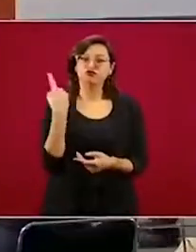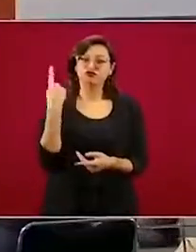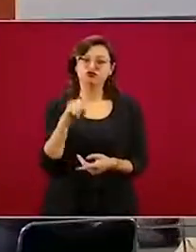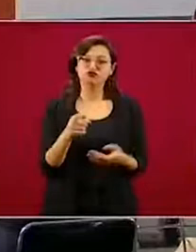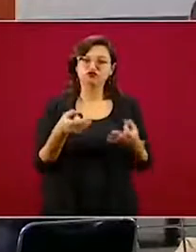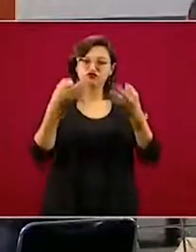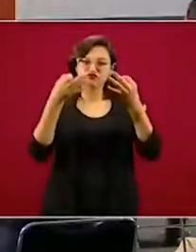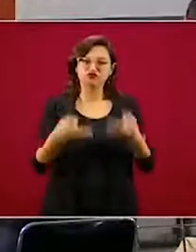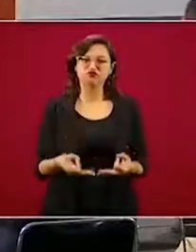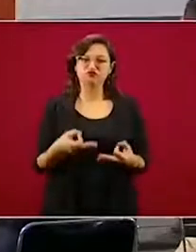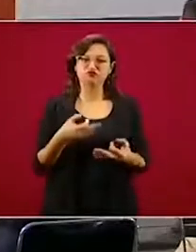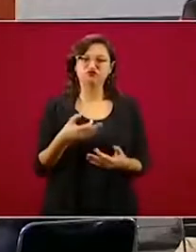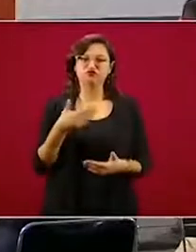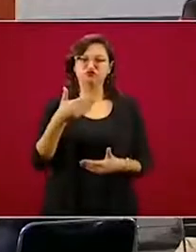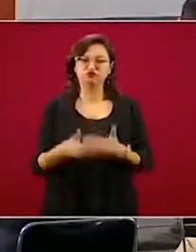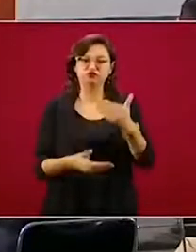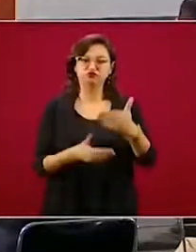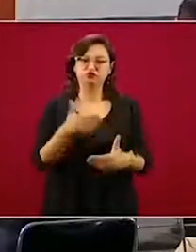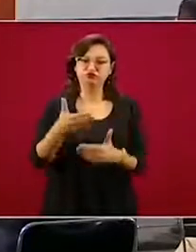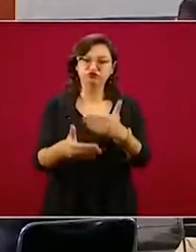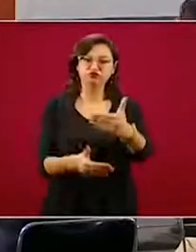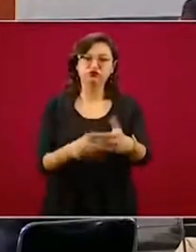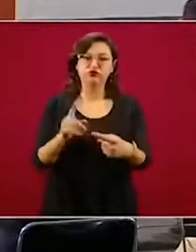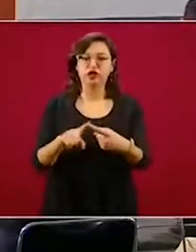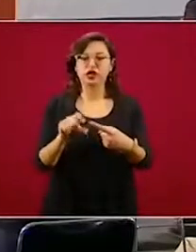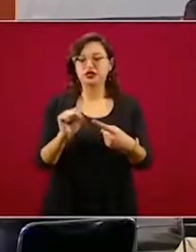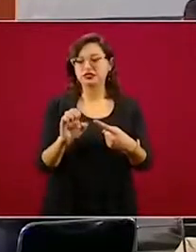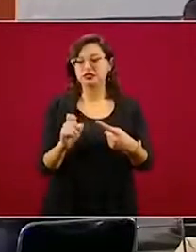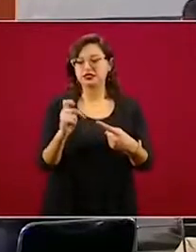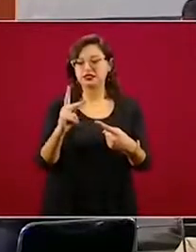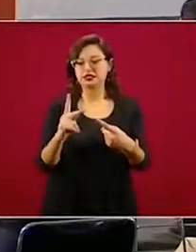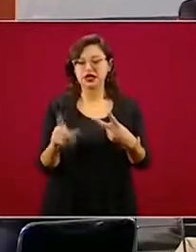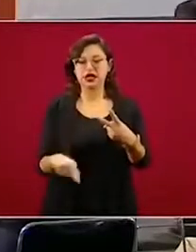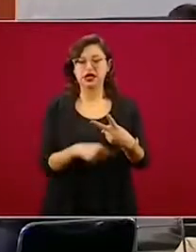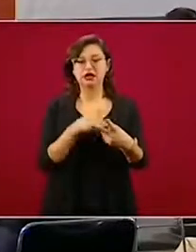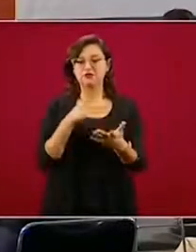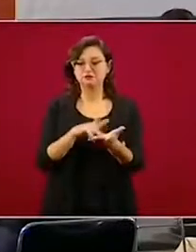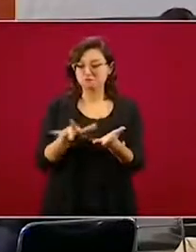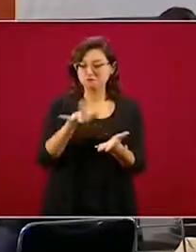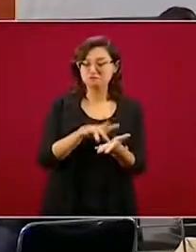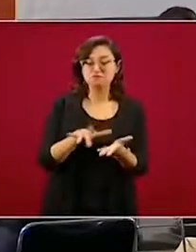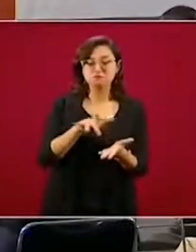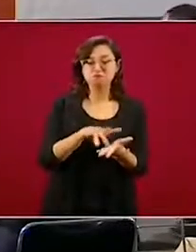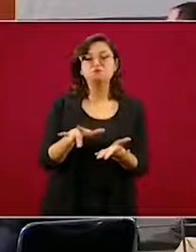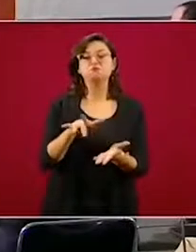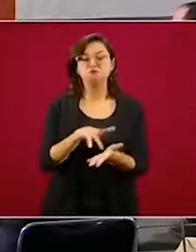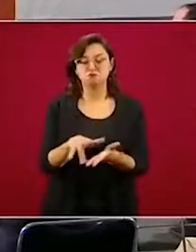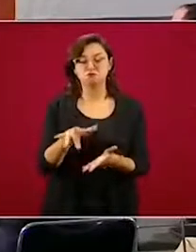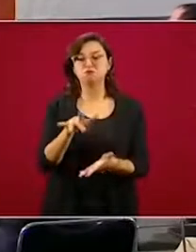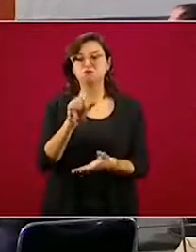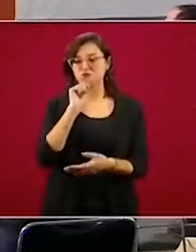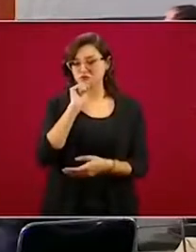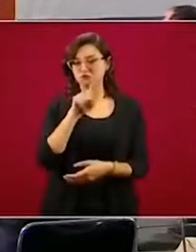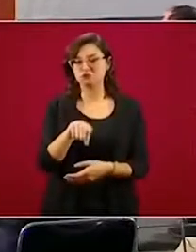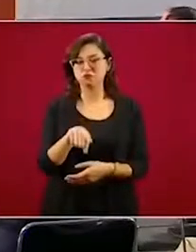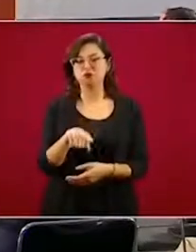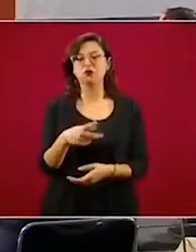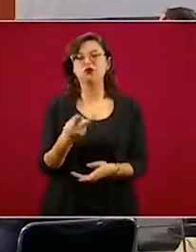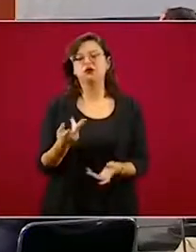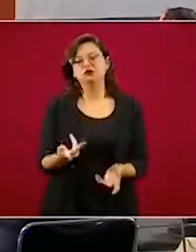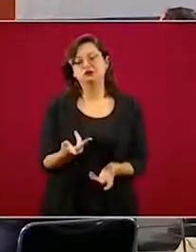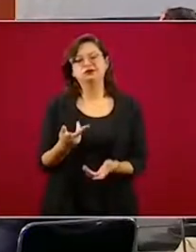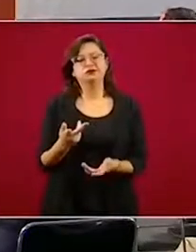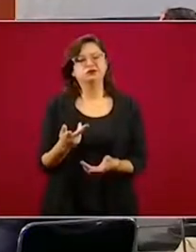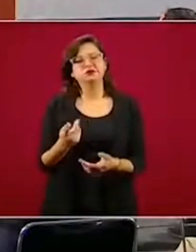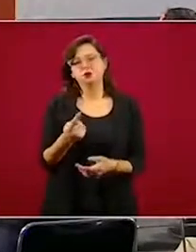Hemos recibido el apoyo de la propia Secretaría de Educación Pública en apoyar varios de estos casos, que reitero